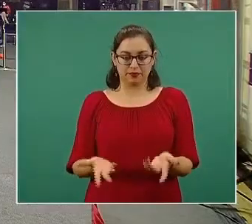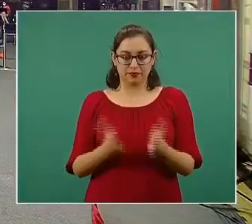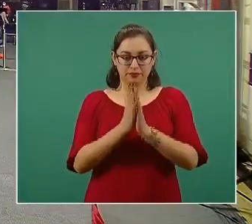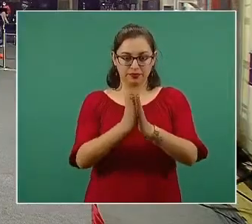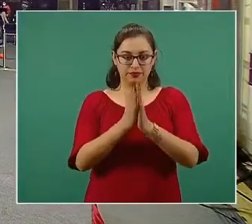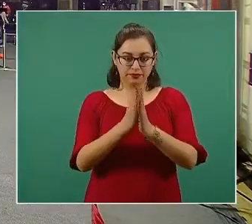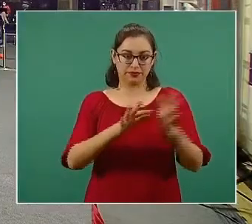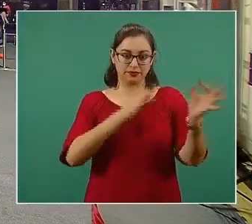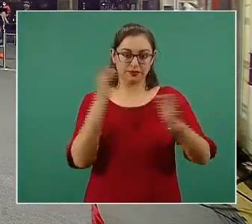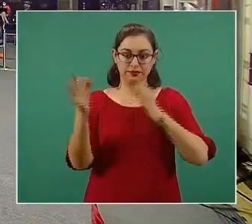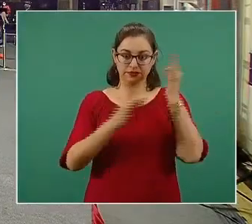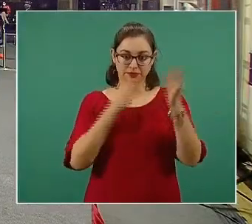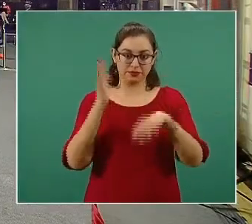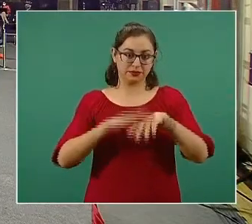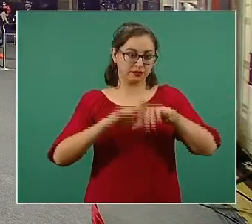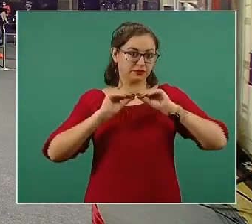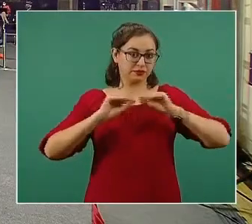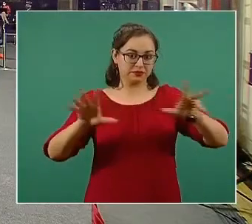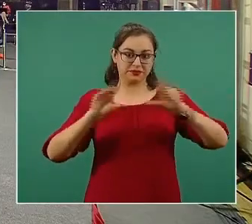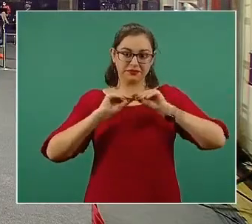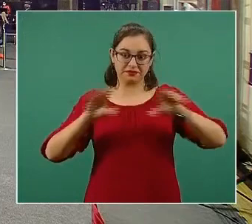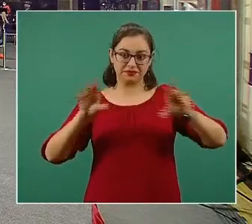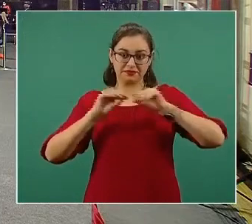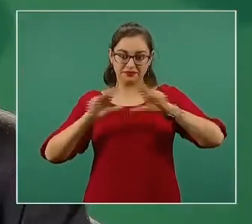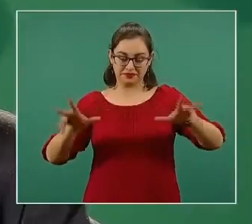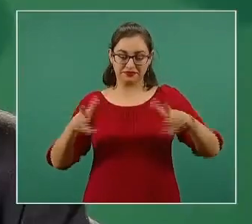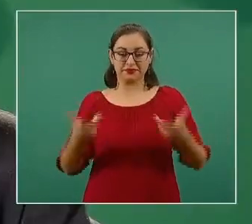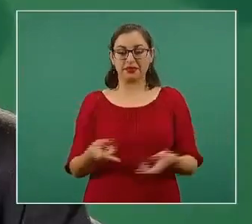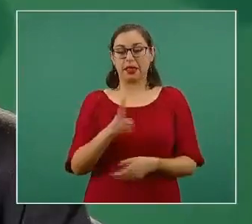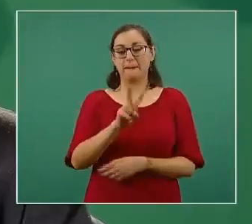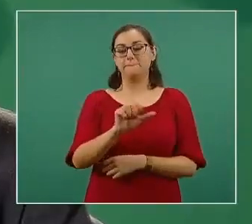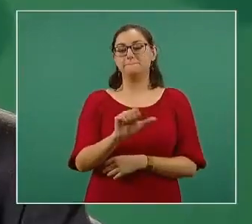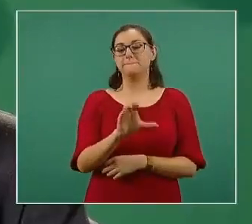favor, difúndalo, corra el rumor,